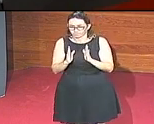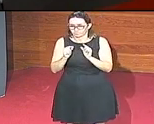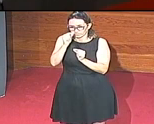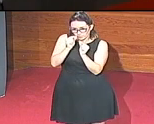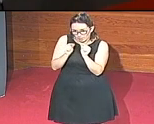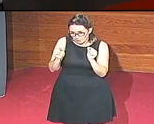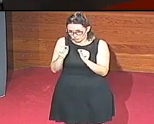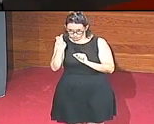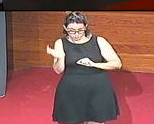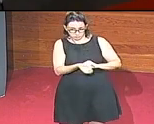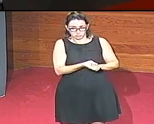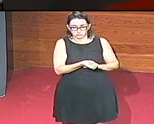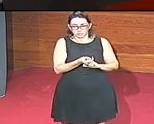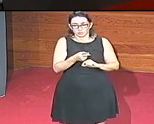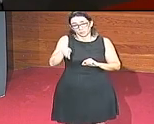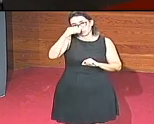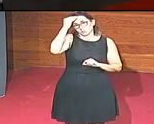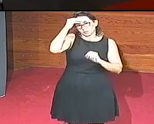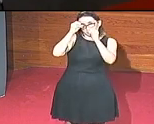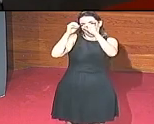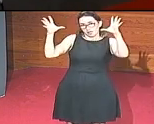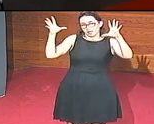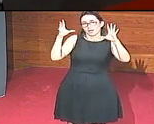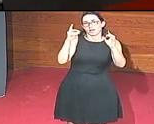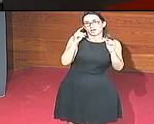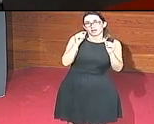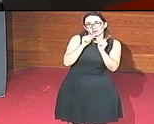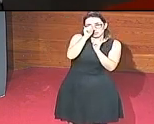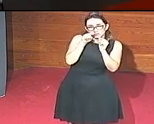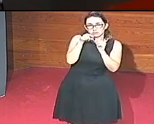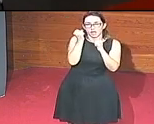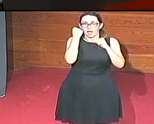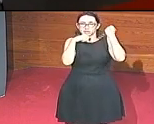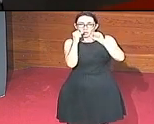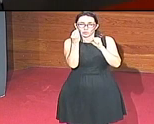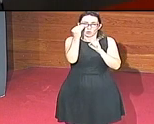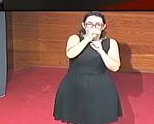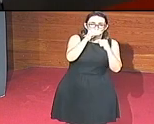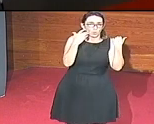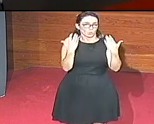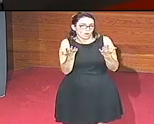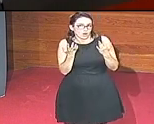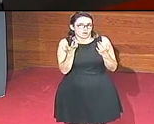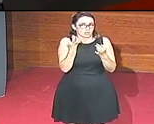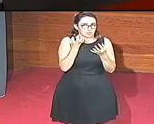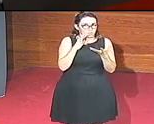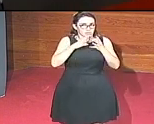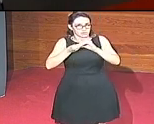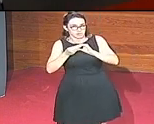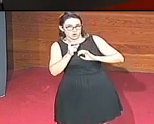que en cada sitio puede haber una animación tienes que pensar en qué animación quieres meter en cada uno de los sitios que tienes que hacer